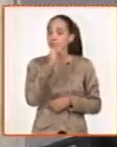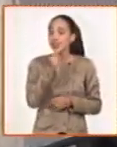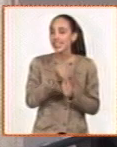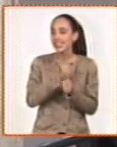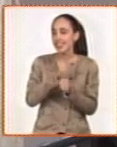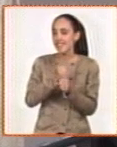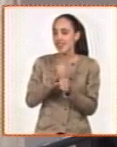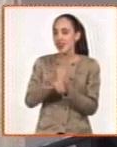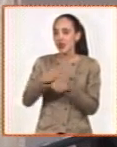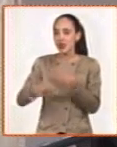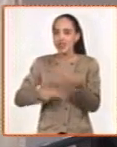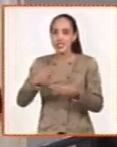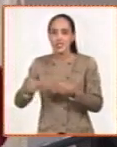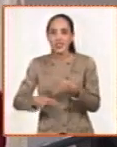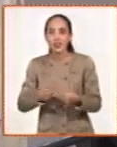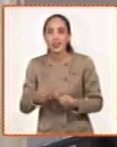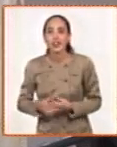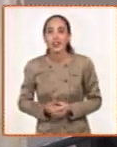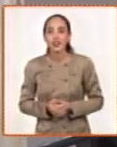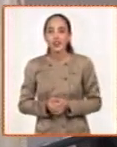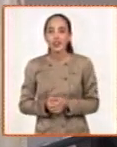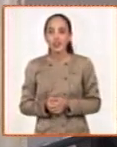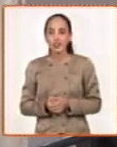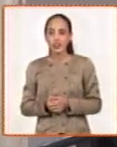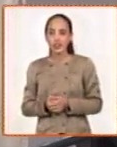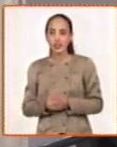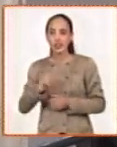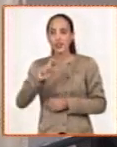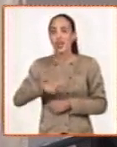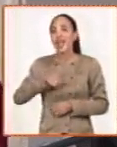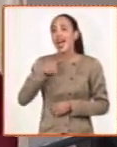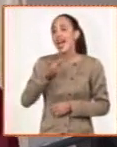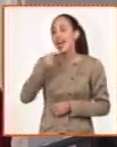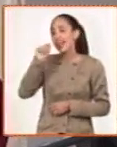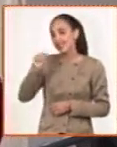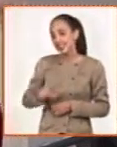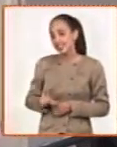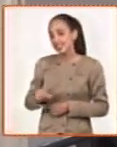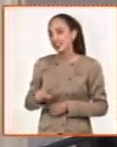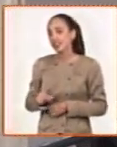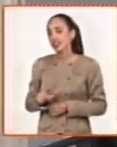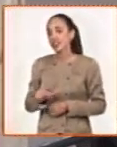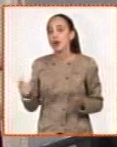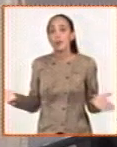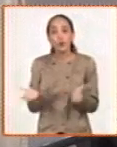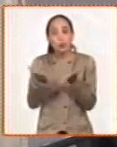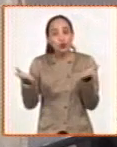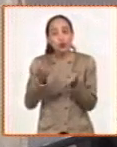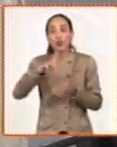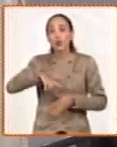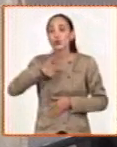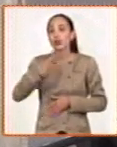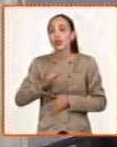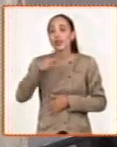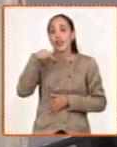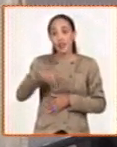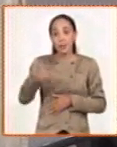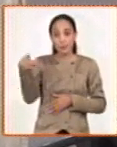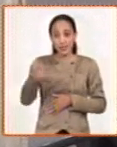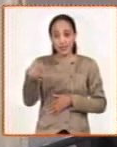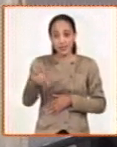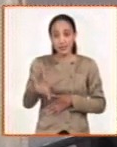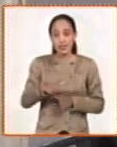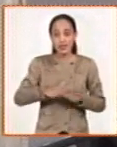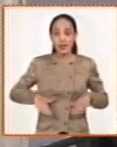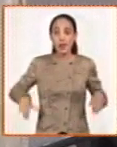se desarrollan. O sea, los artistas que aquí, los artistas, promotores culturales que aquí nos acompañan en la mesa redonda